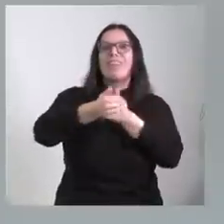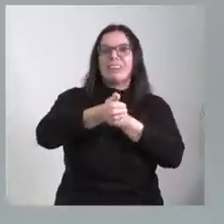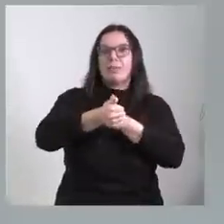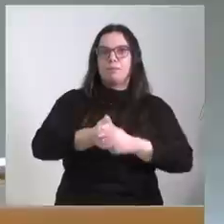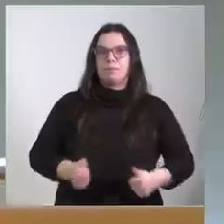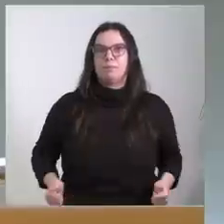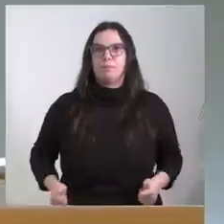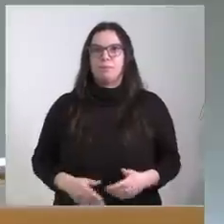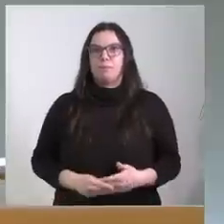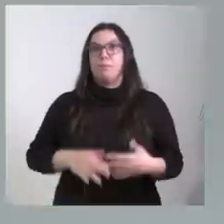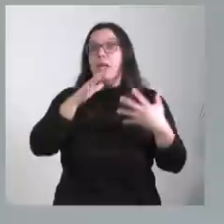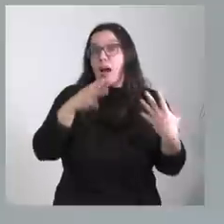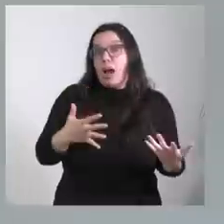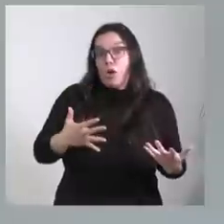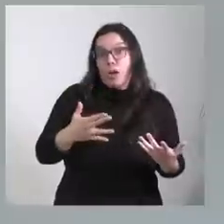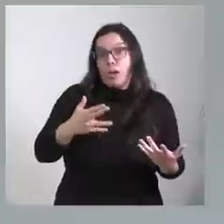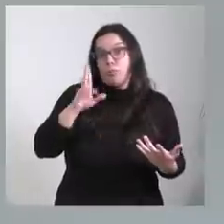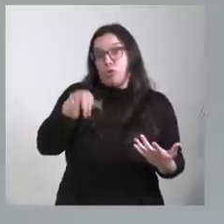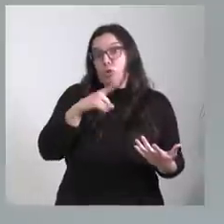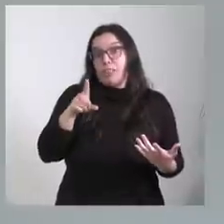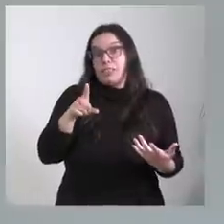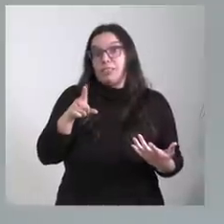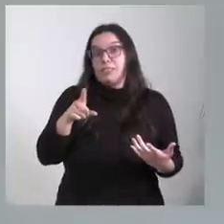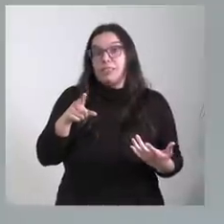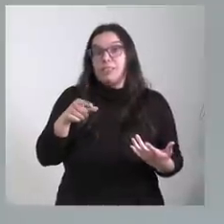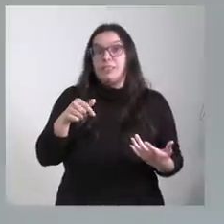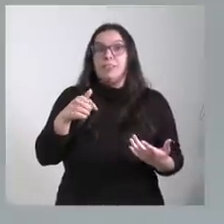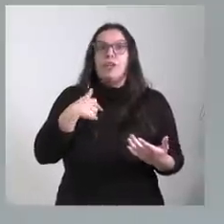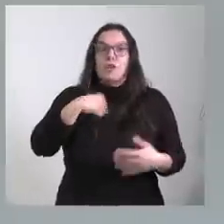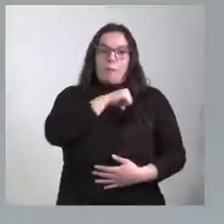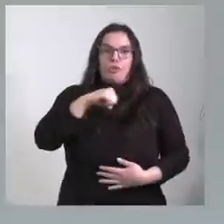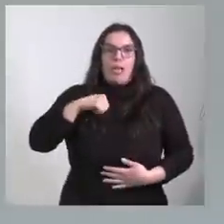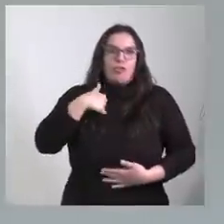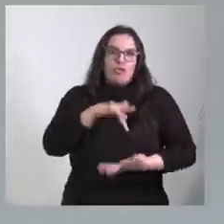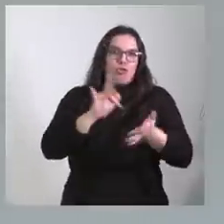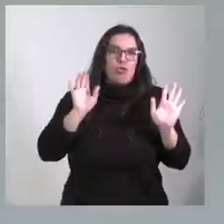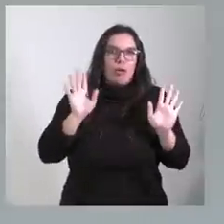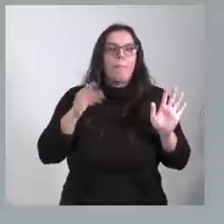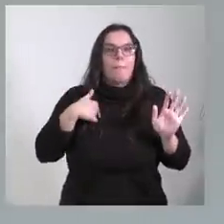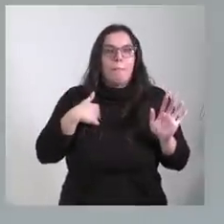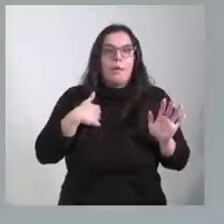que actualmente por lo visto no no existe No lo sé porque no está en esta situación a nivel personal pero